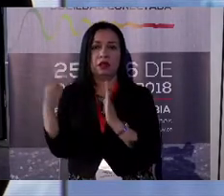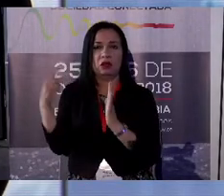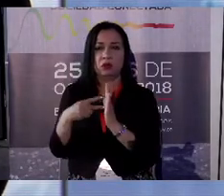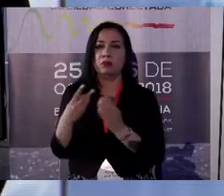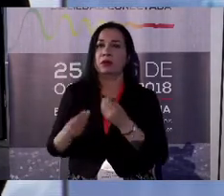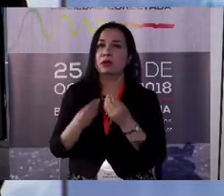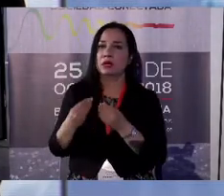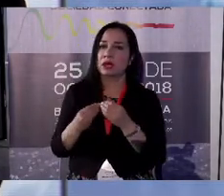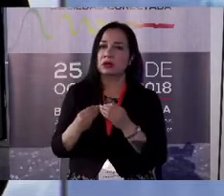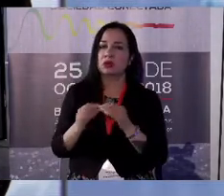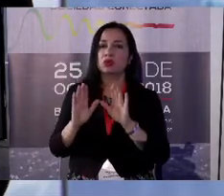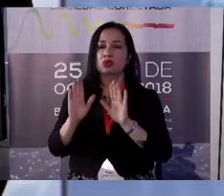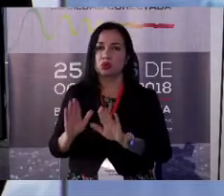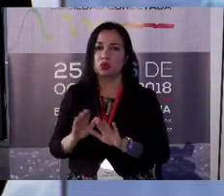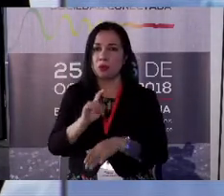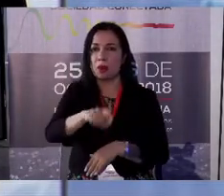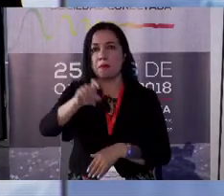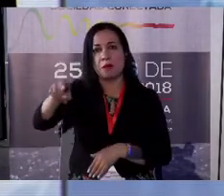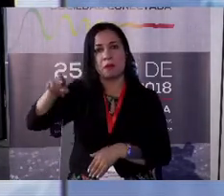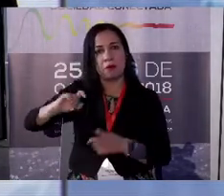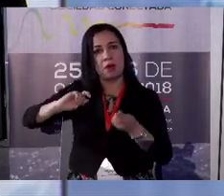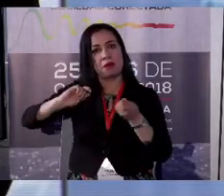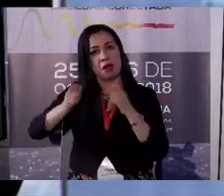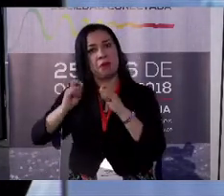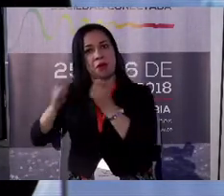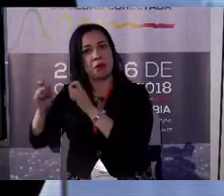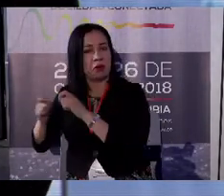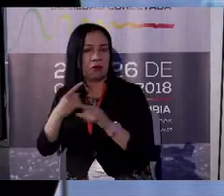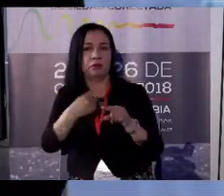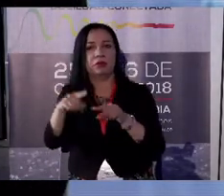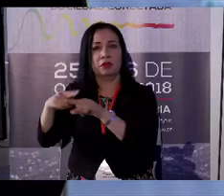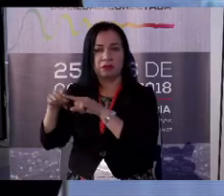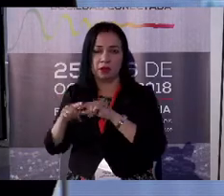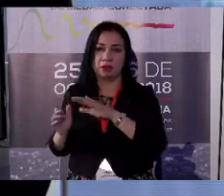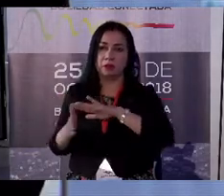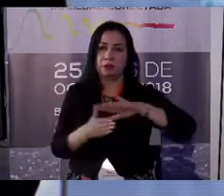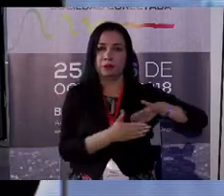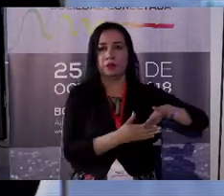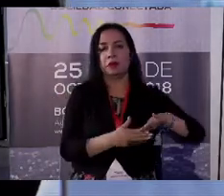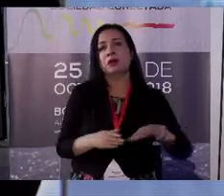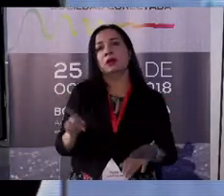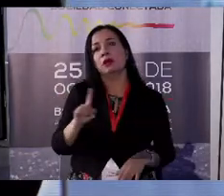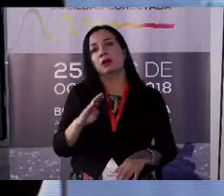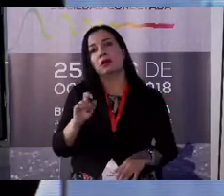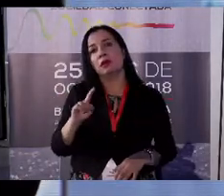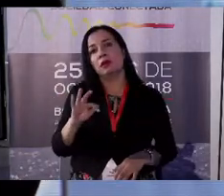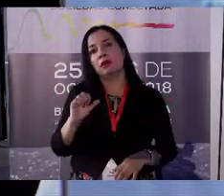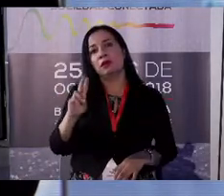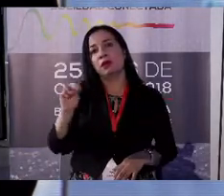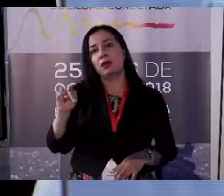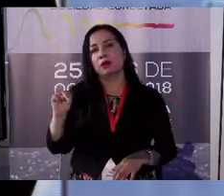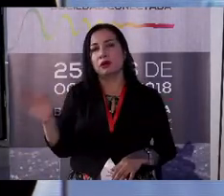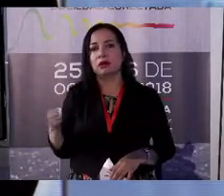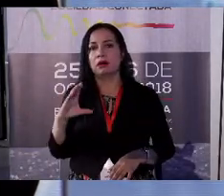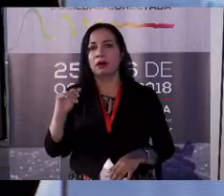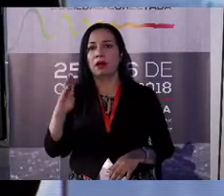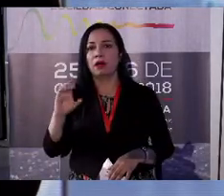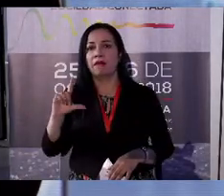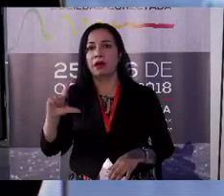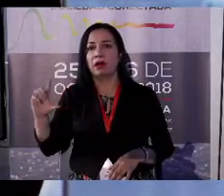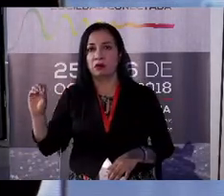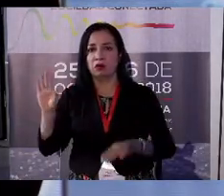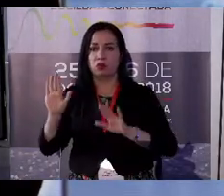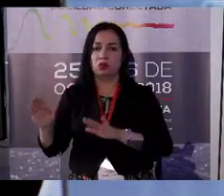diferentes posiciones dentro de la compañía. Por otro lado, Sebastián Cabello, director de la Oficina Regional de GSMA en América